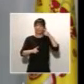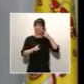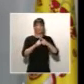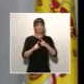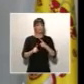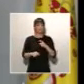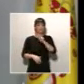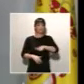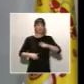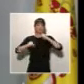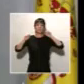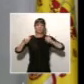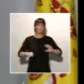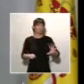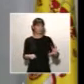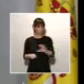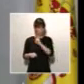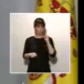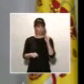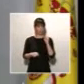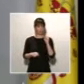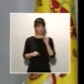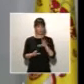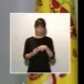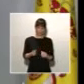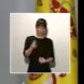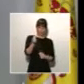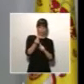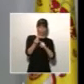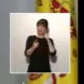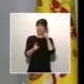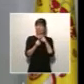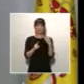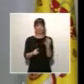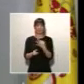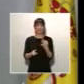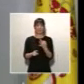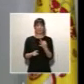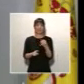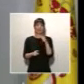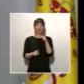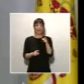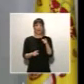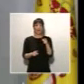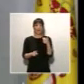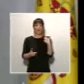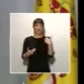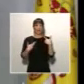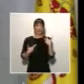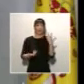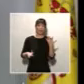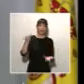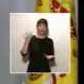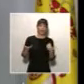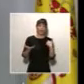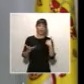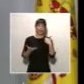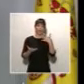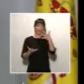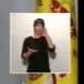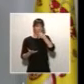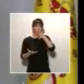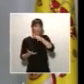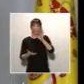mayores, cuya finalidad es evitar que sean víctimas de delitos que, desgraciadamente, algunos utilizan